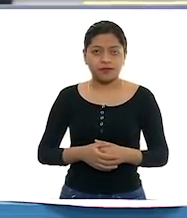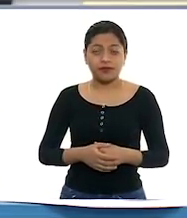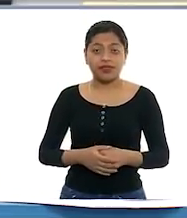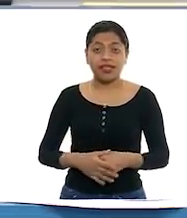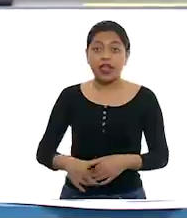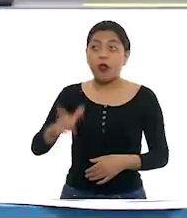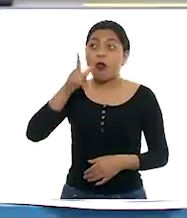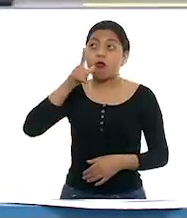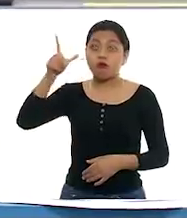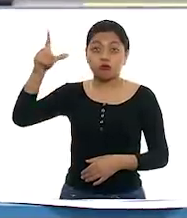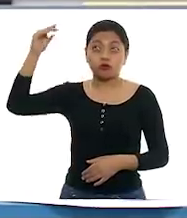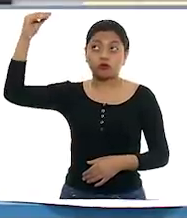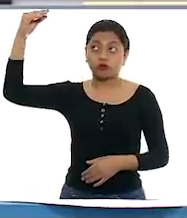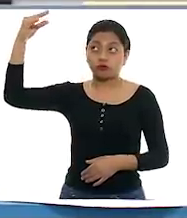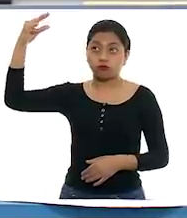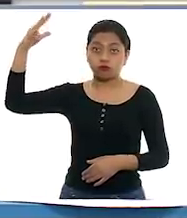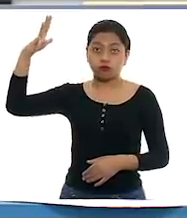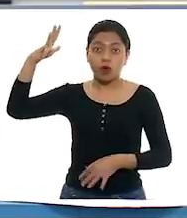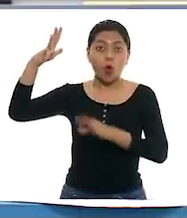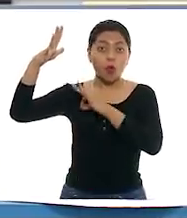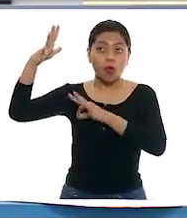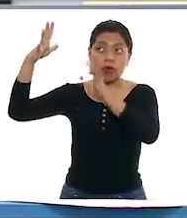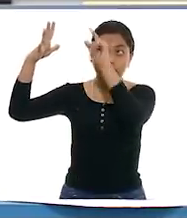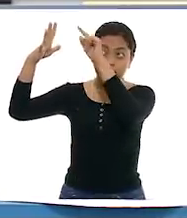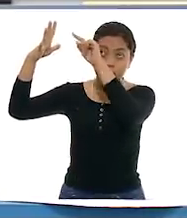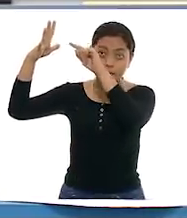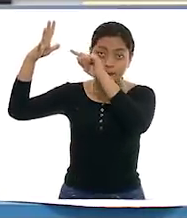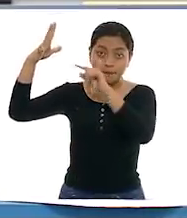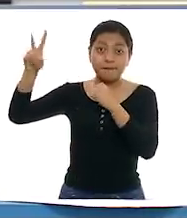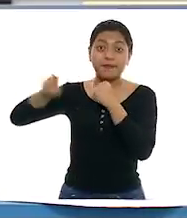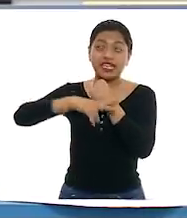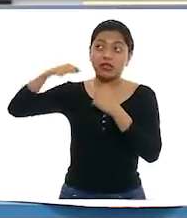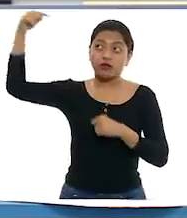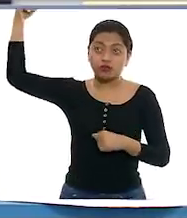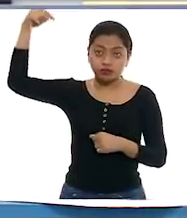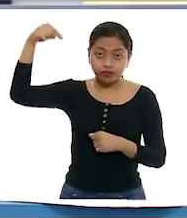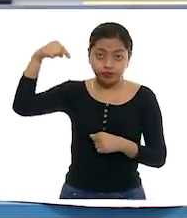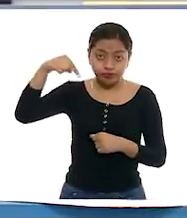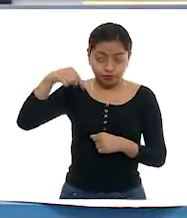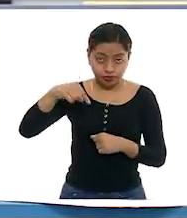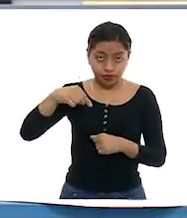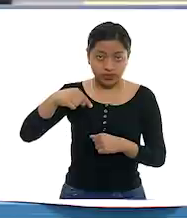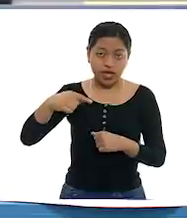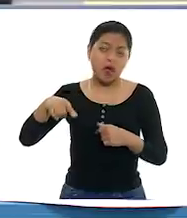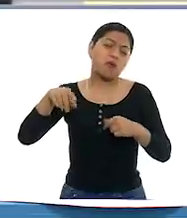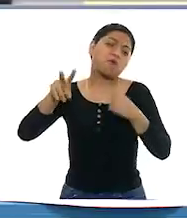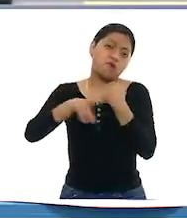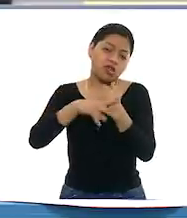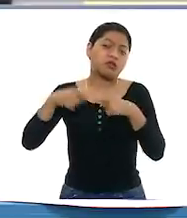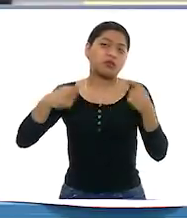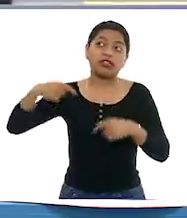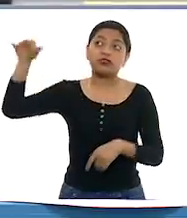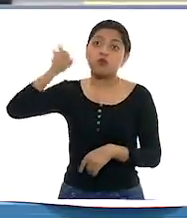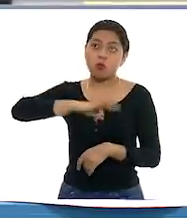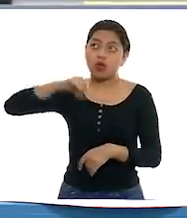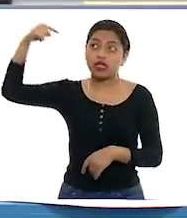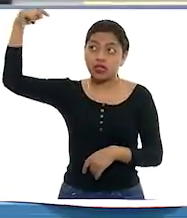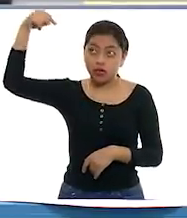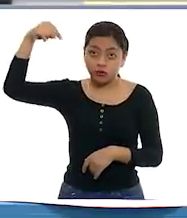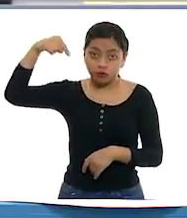energía luminosa del sol puede entrar a través del vidrio o del plástico. Pero